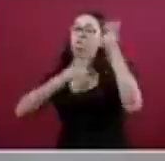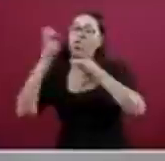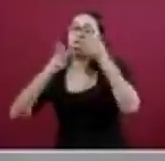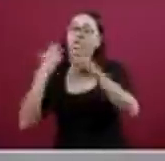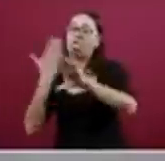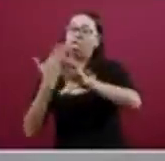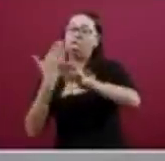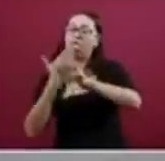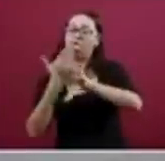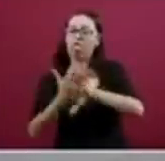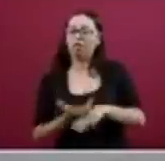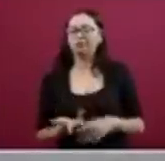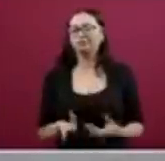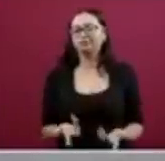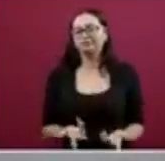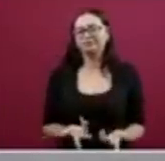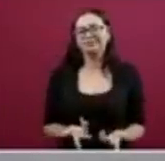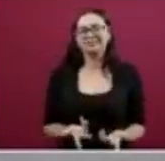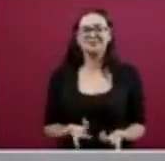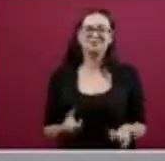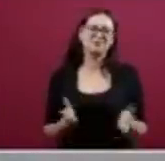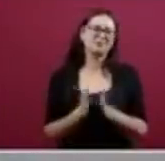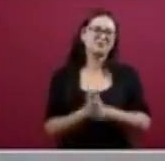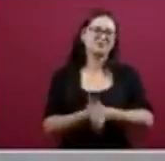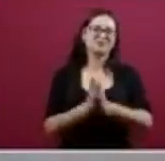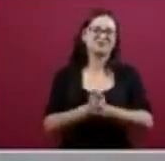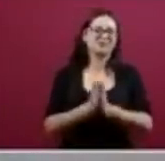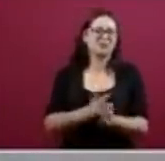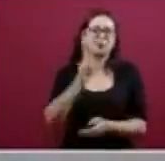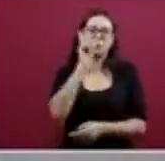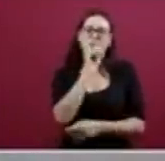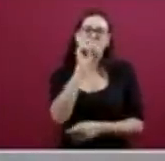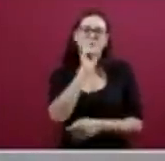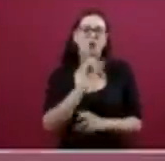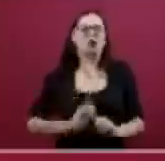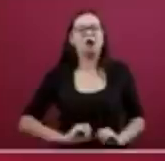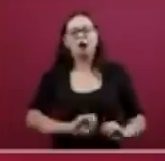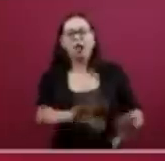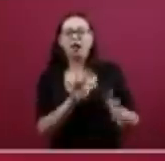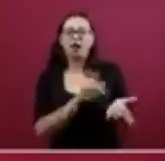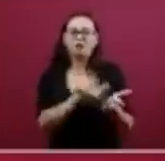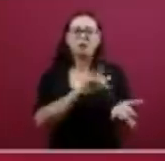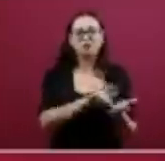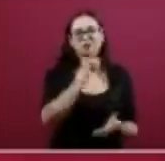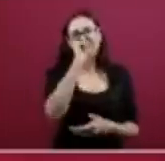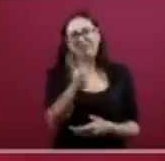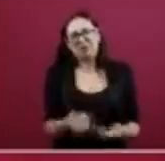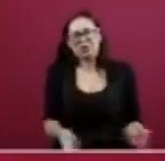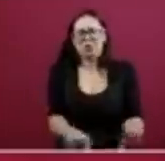O sea, ¿cómo vamos nosotros a dejar sin apoyo a las mujeres que lo requieren?